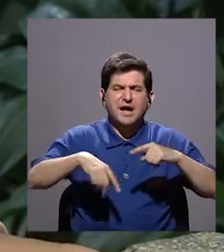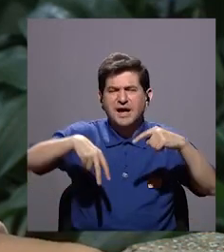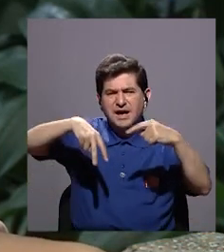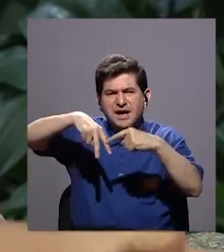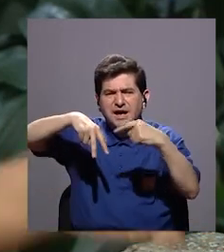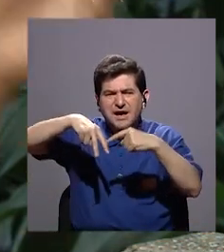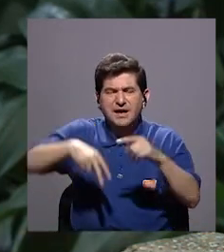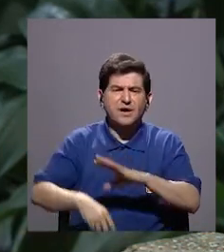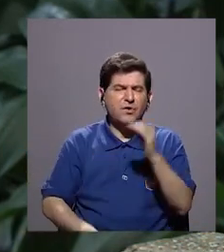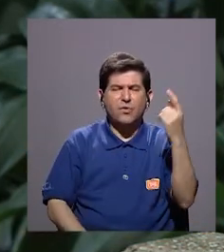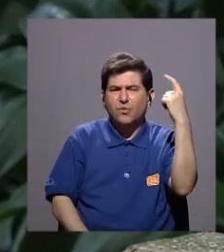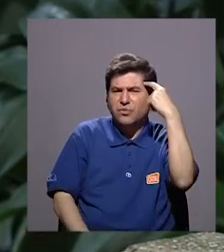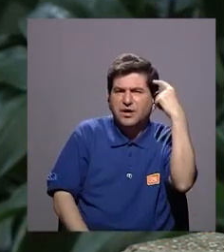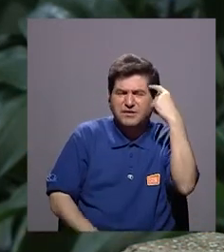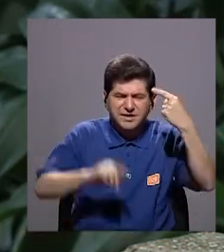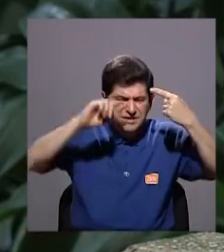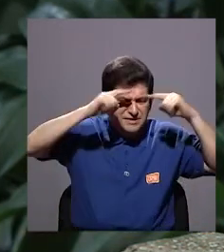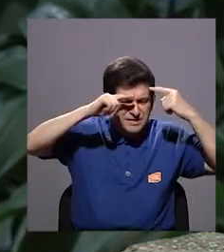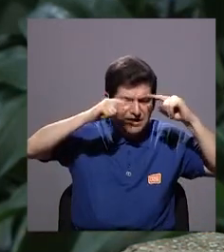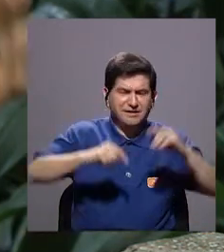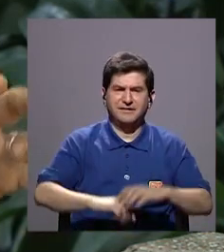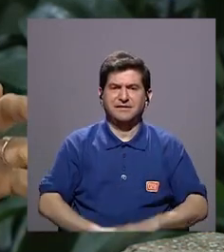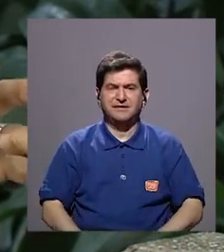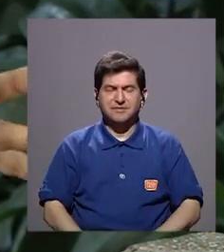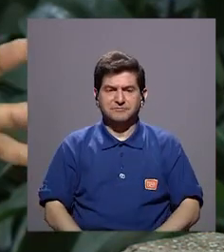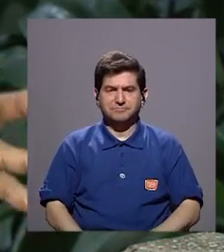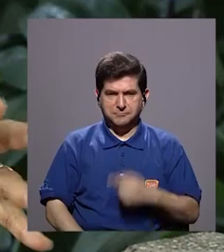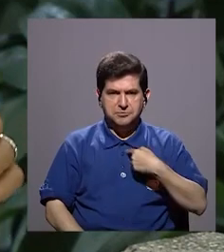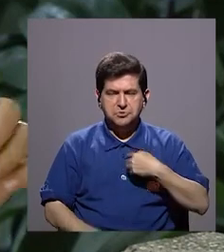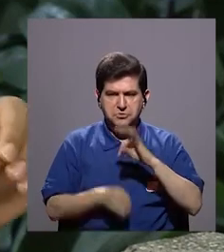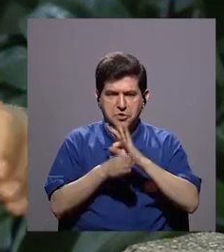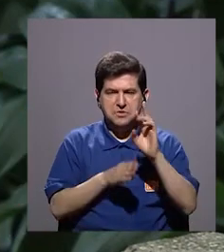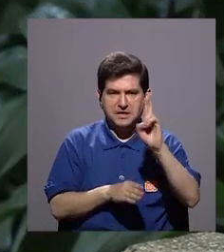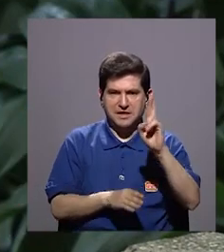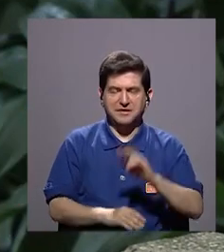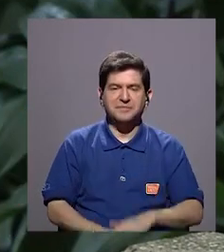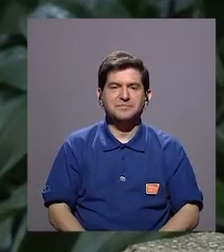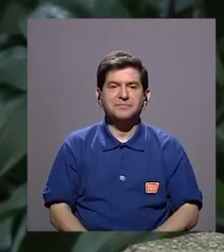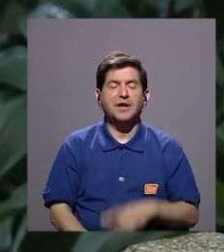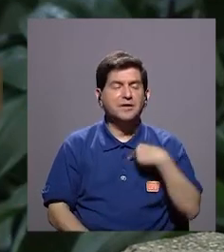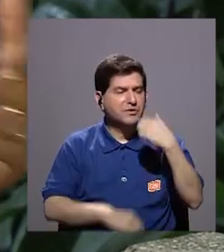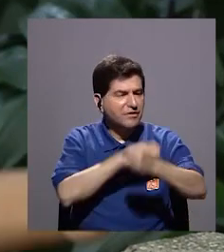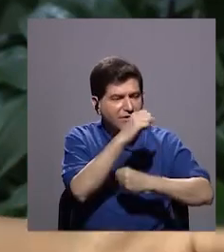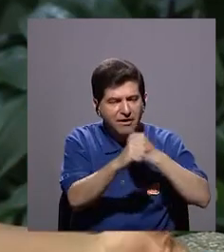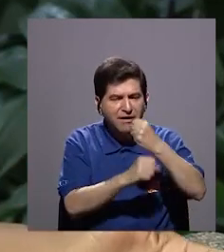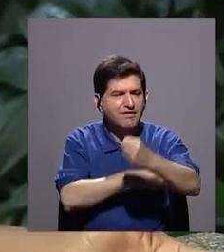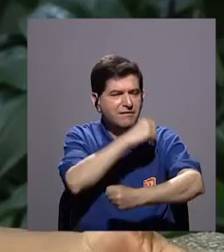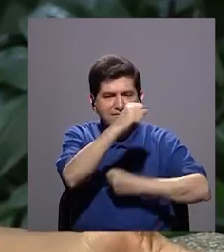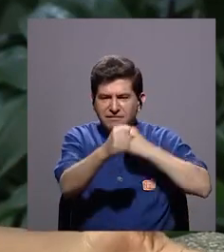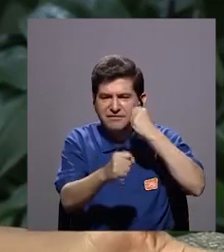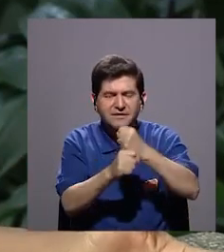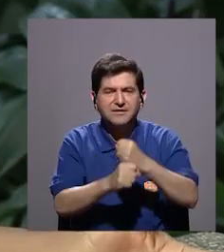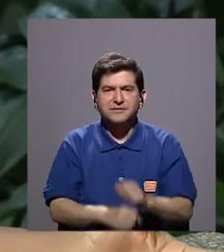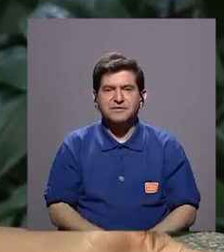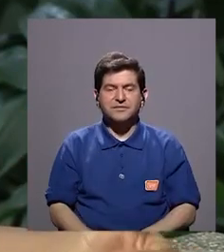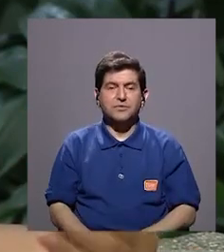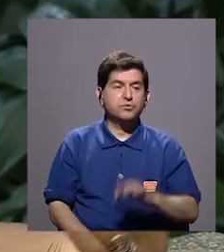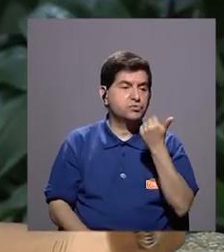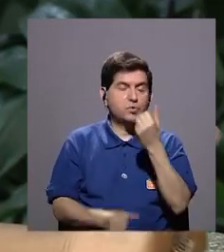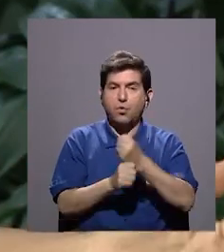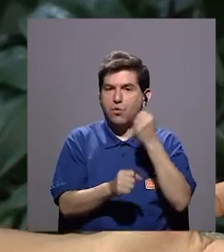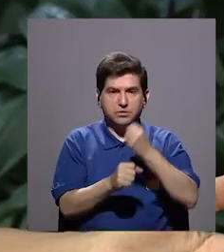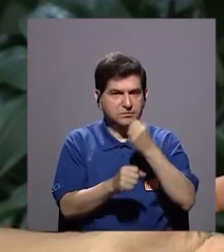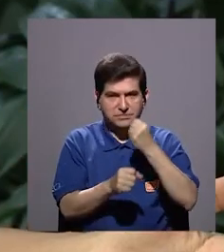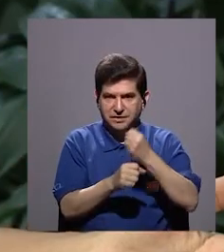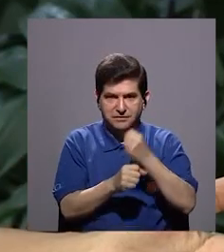una rodilla, ay, me duele la cabeza. Entonces yo siempre, a ver, te hago Reiki. Entonces pasé muchos años haciendo